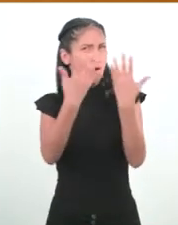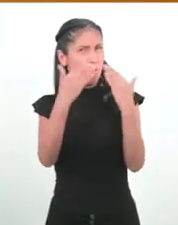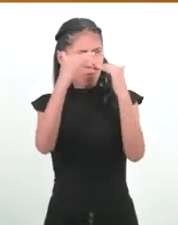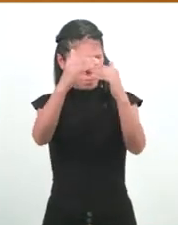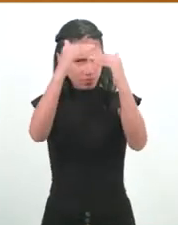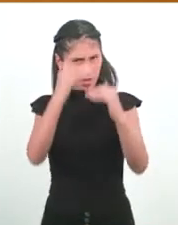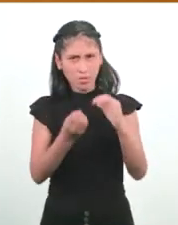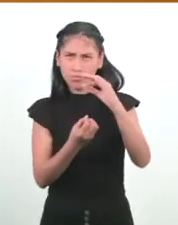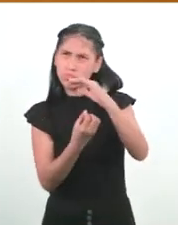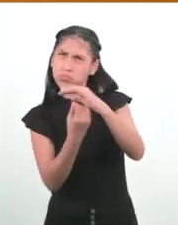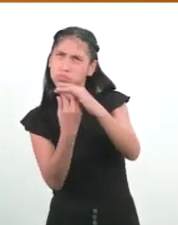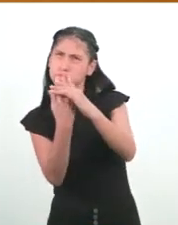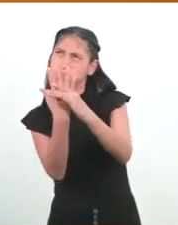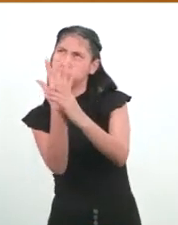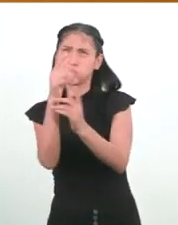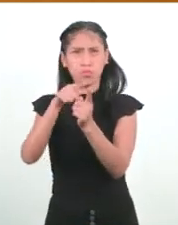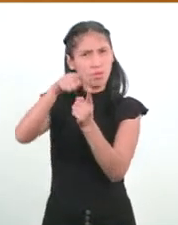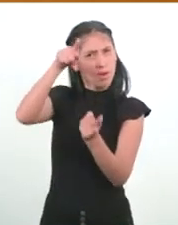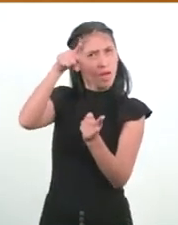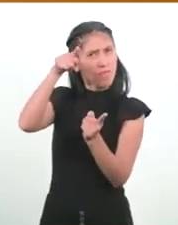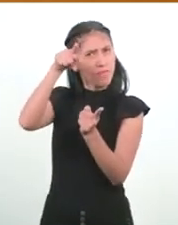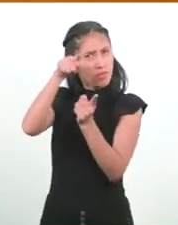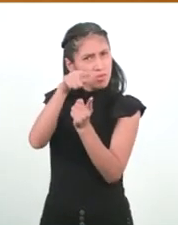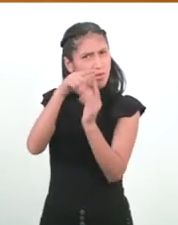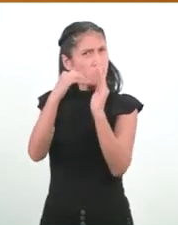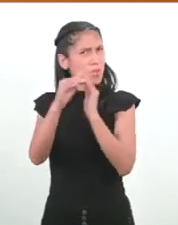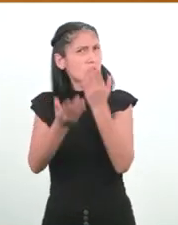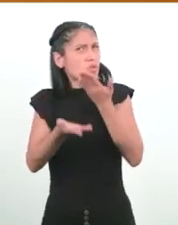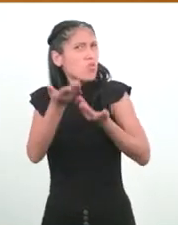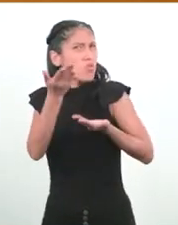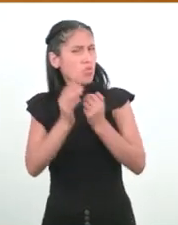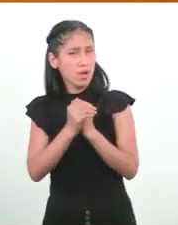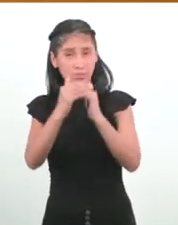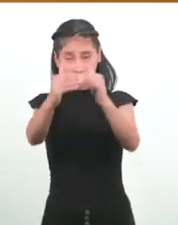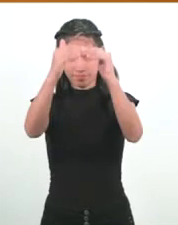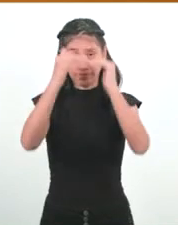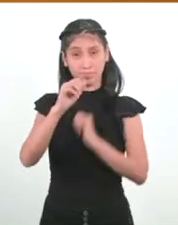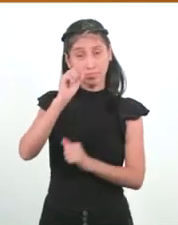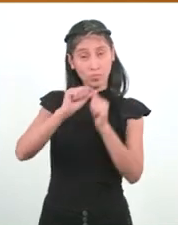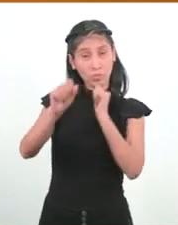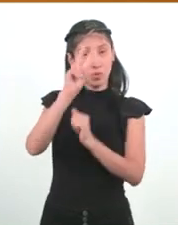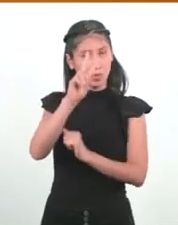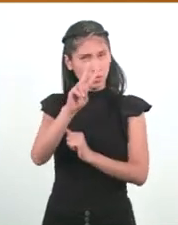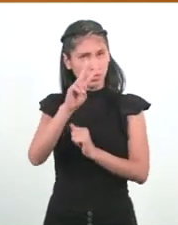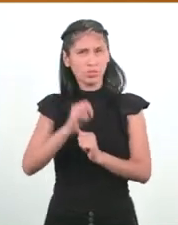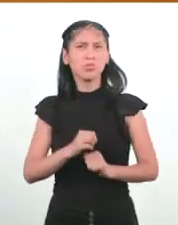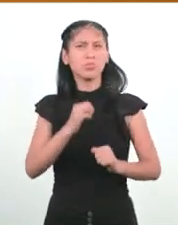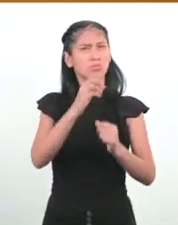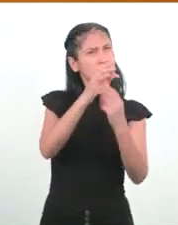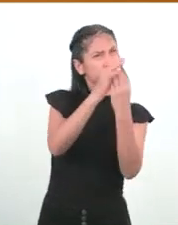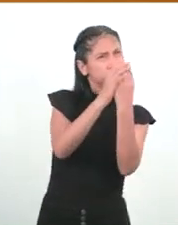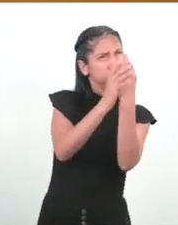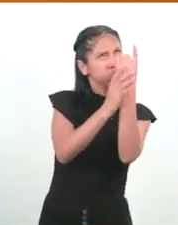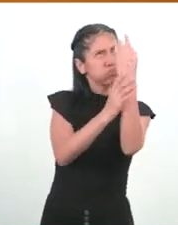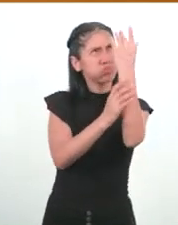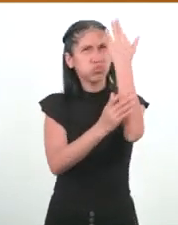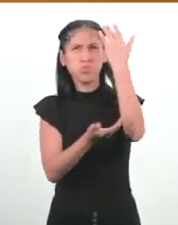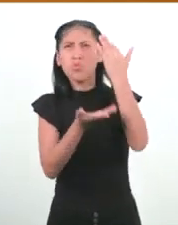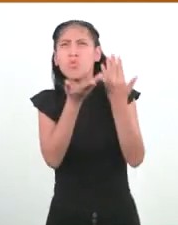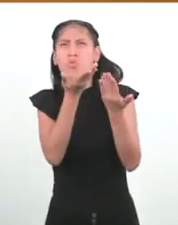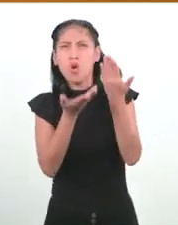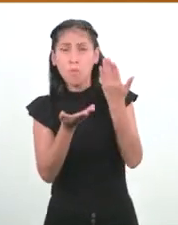que tiene. 2. ¿Qué tamaño de plantas tienen en Plantiki? Opción